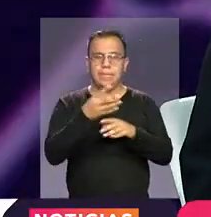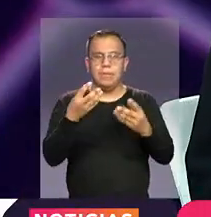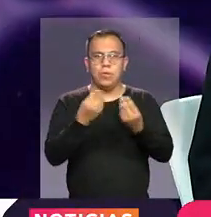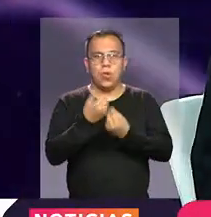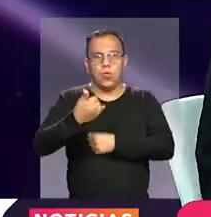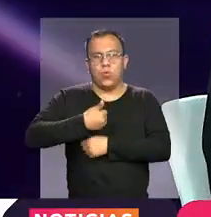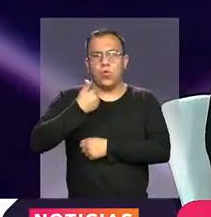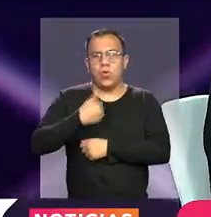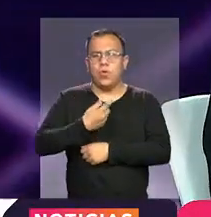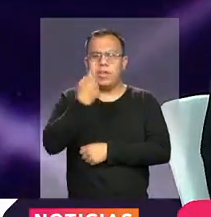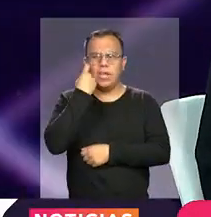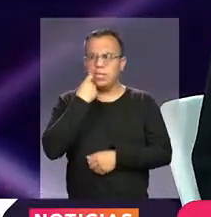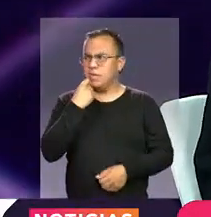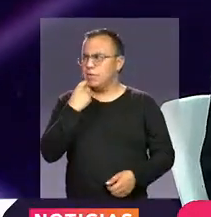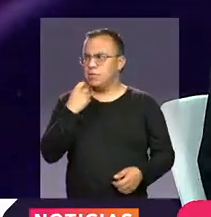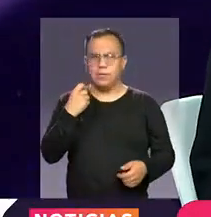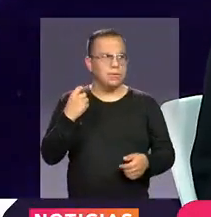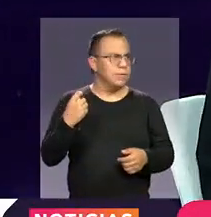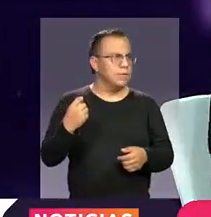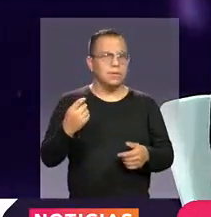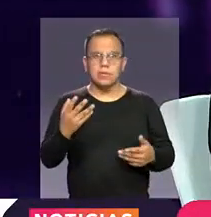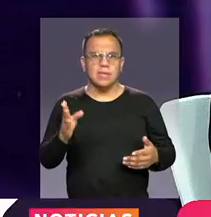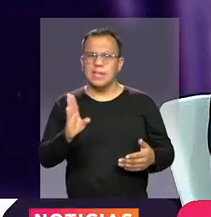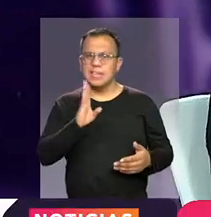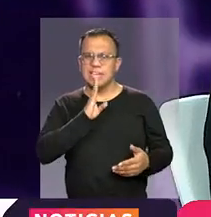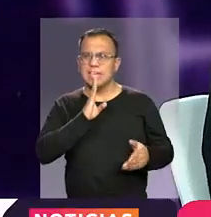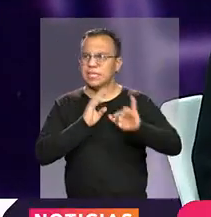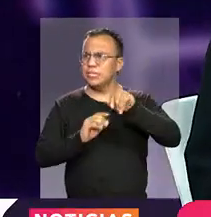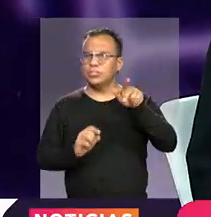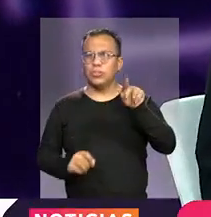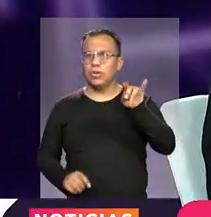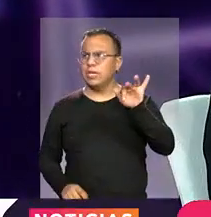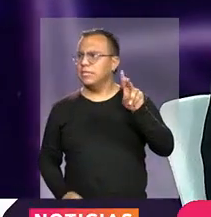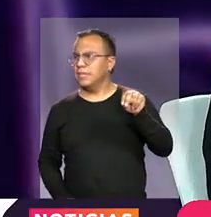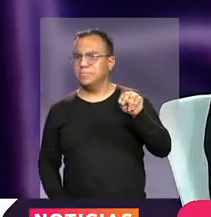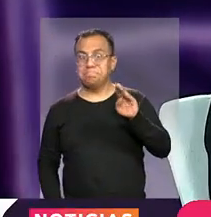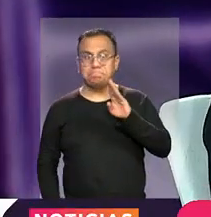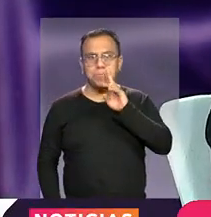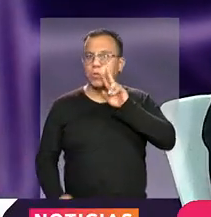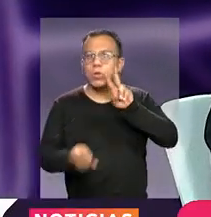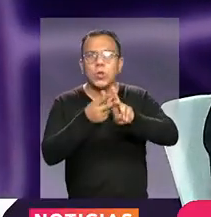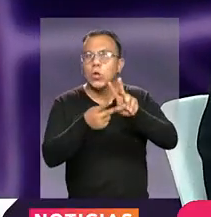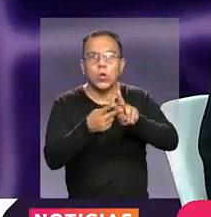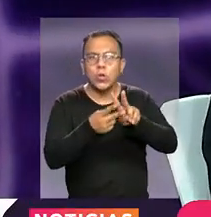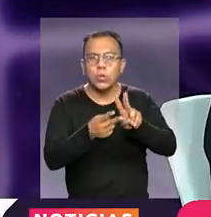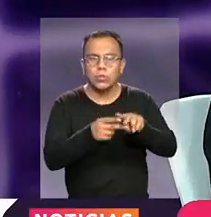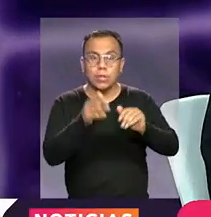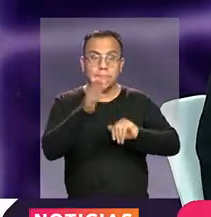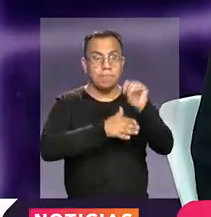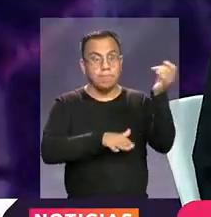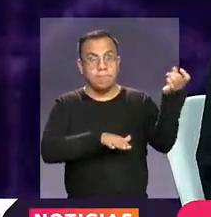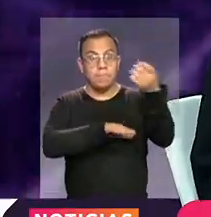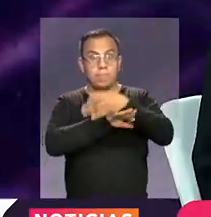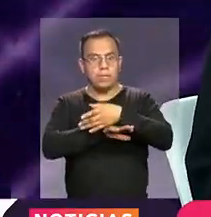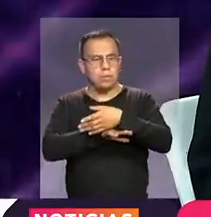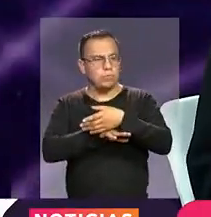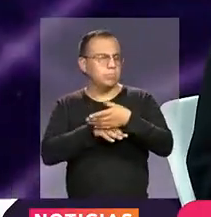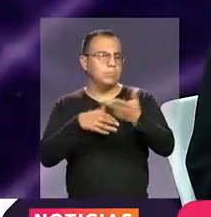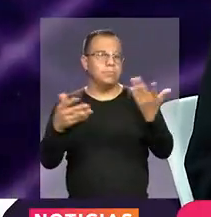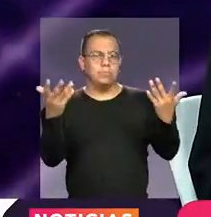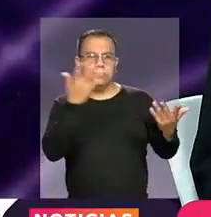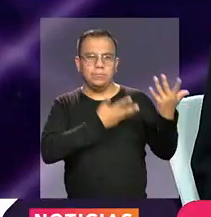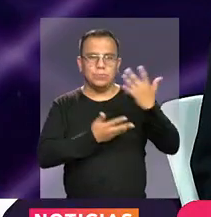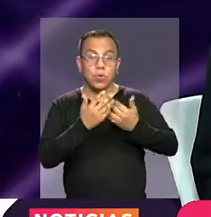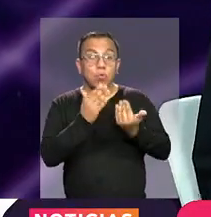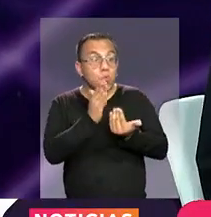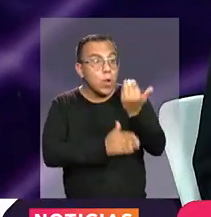joven que ayer todos nos preguntaban preguntamos quién es jonathan pulido porque nadie lo conoce incluso superhombre de la calle entonces esas esos